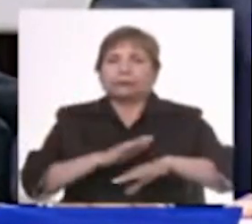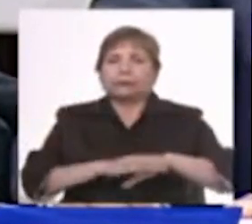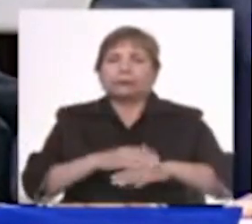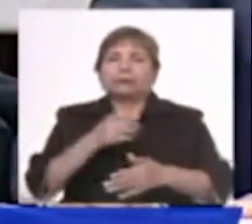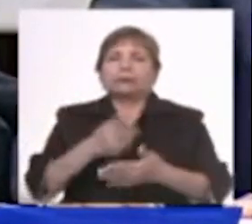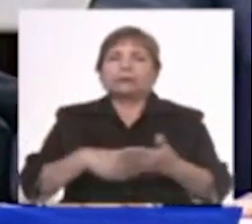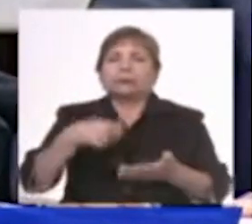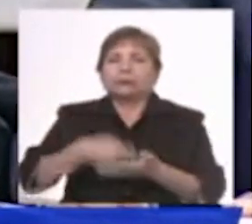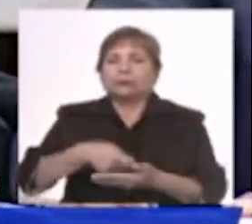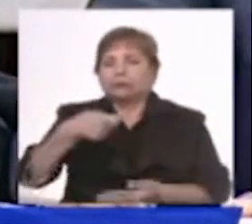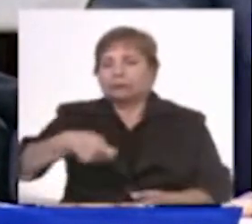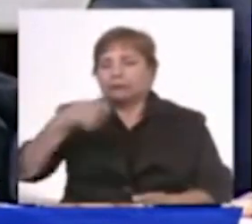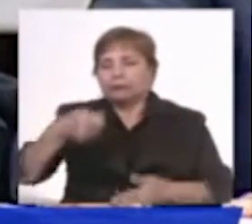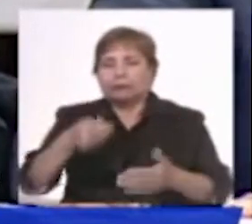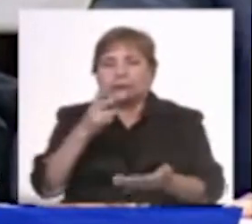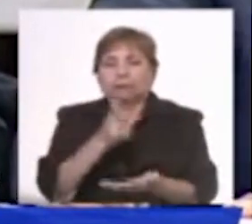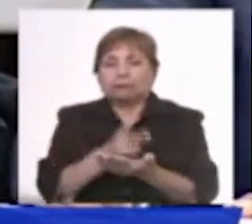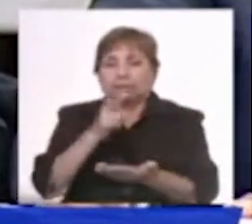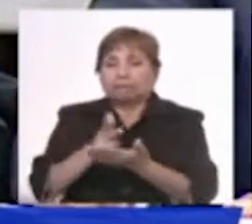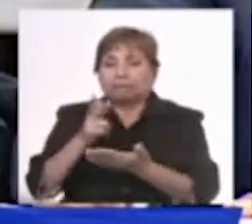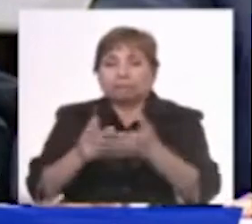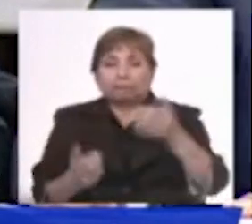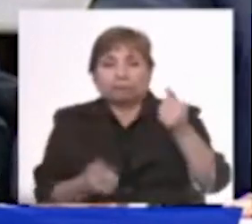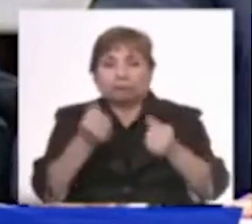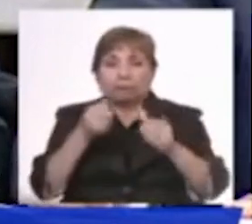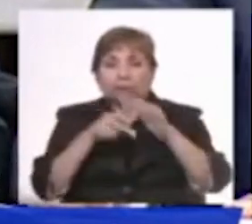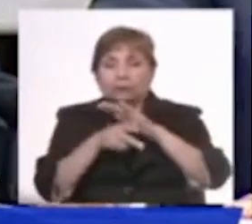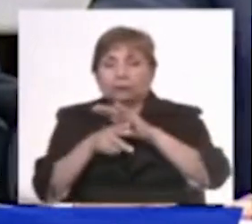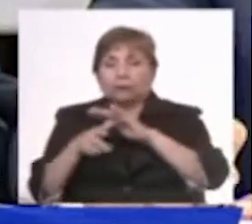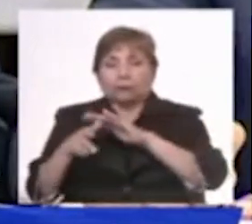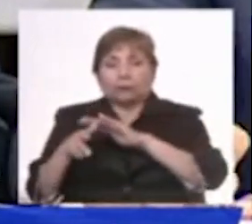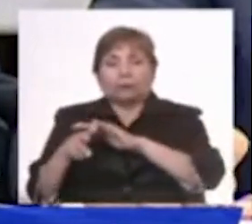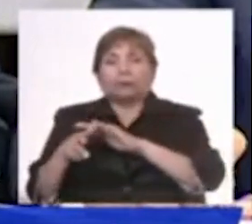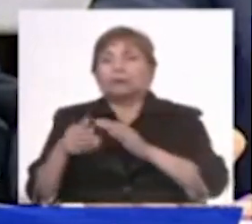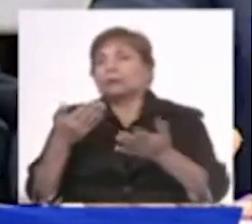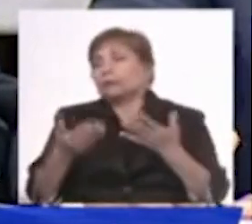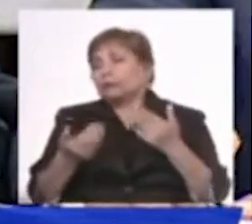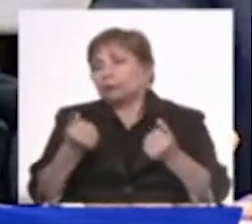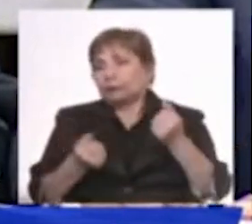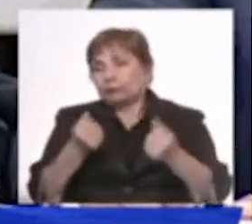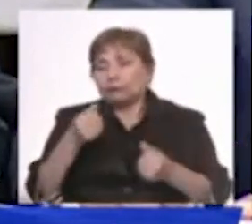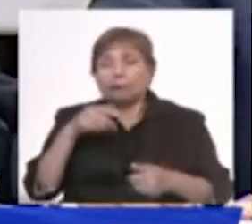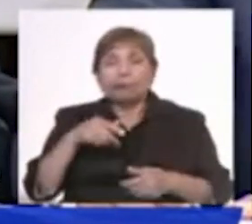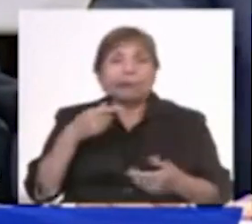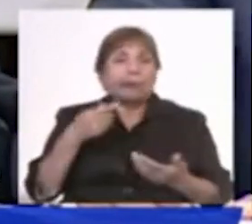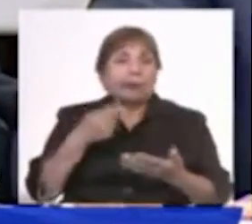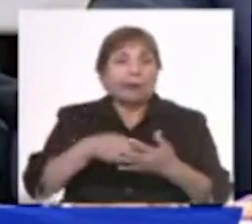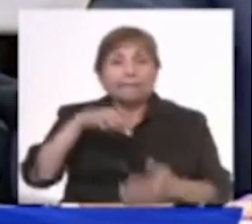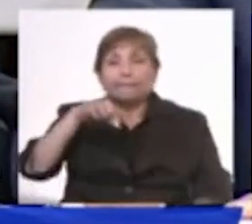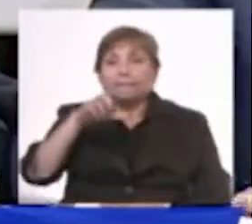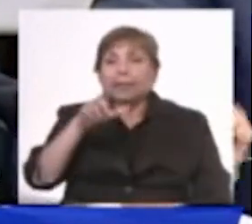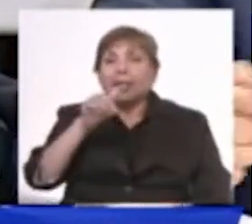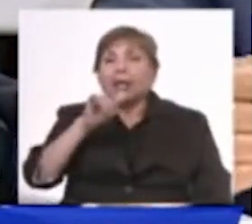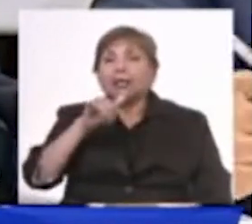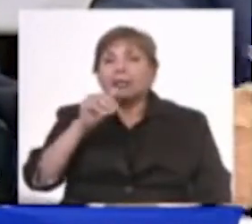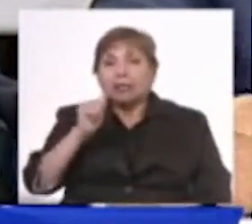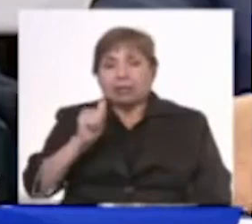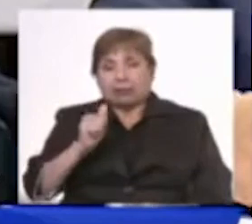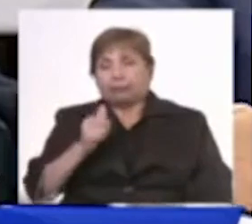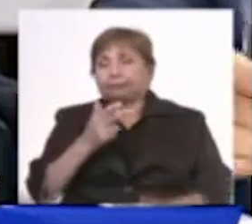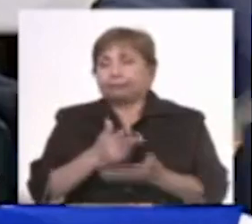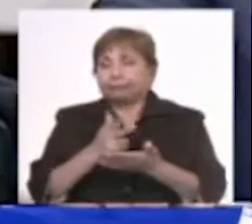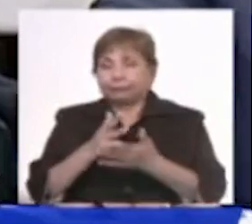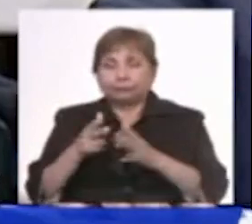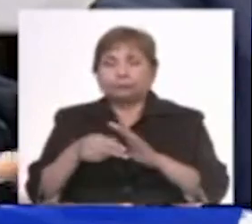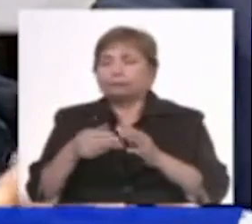con el alquiler de la playa de estacionamiento. Este servicio de alquiler de playa de estacionamiento,